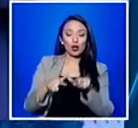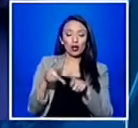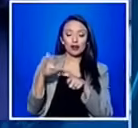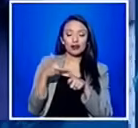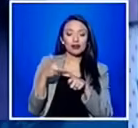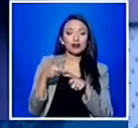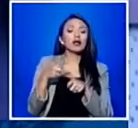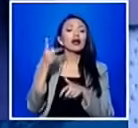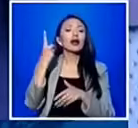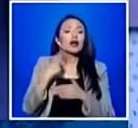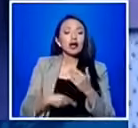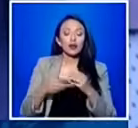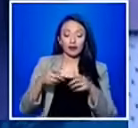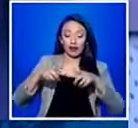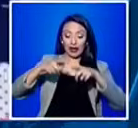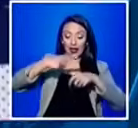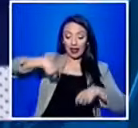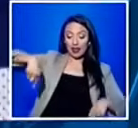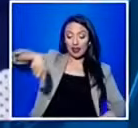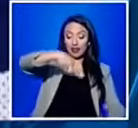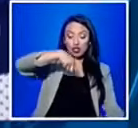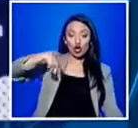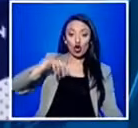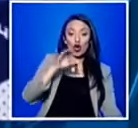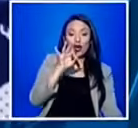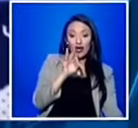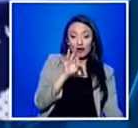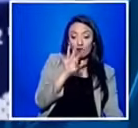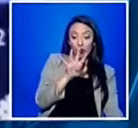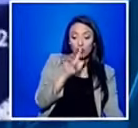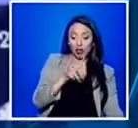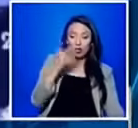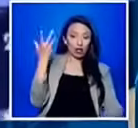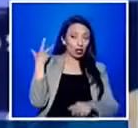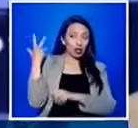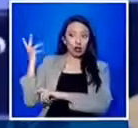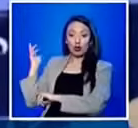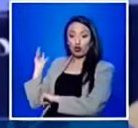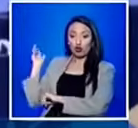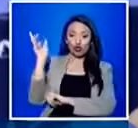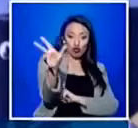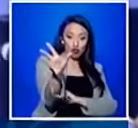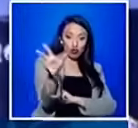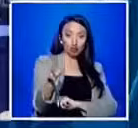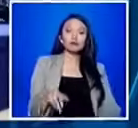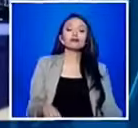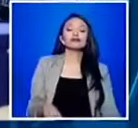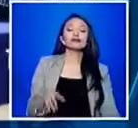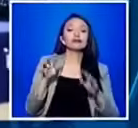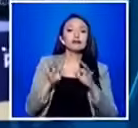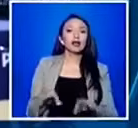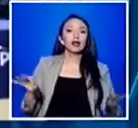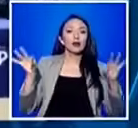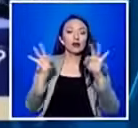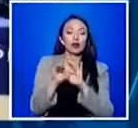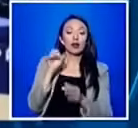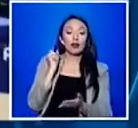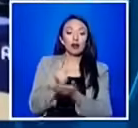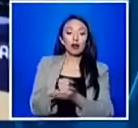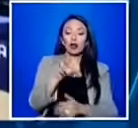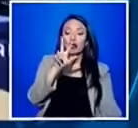en el lanzamiento de disco F41. Además registró un nuevo récord de América con una marca